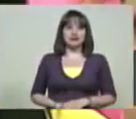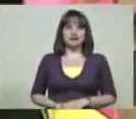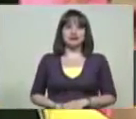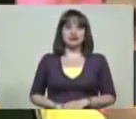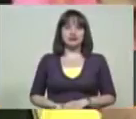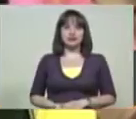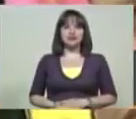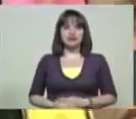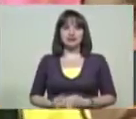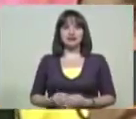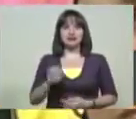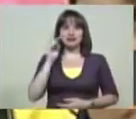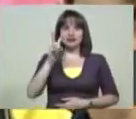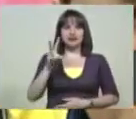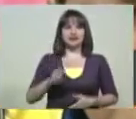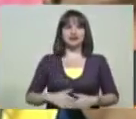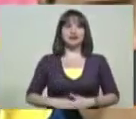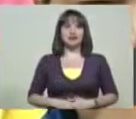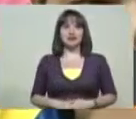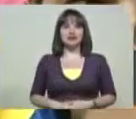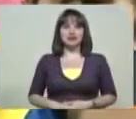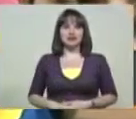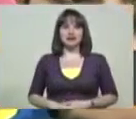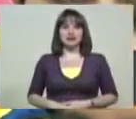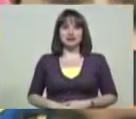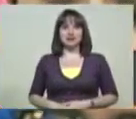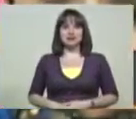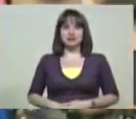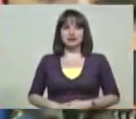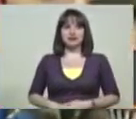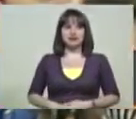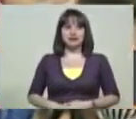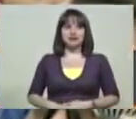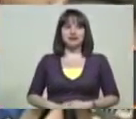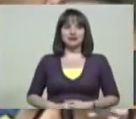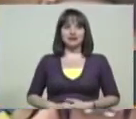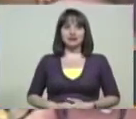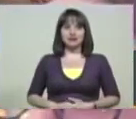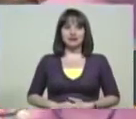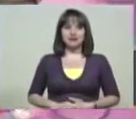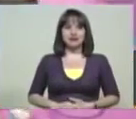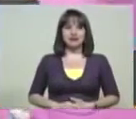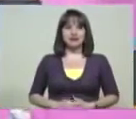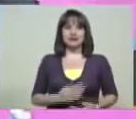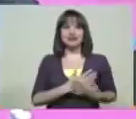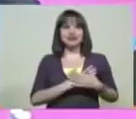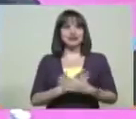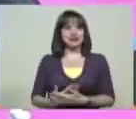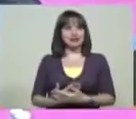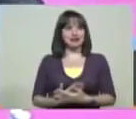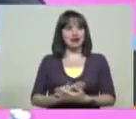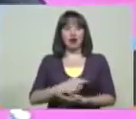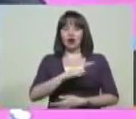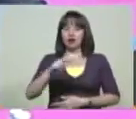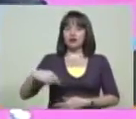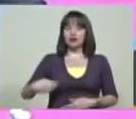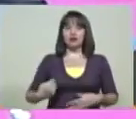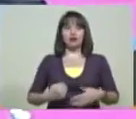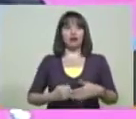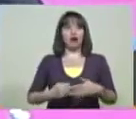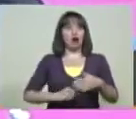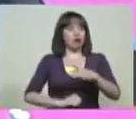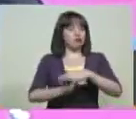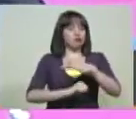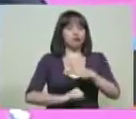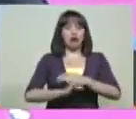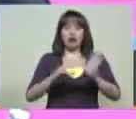intenso apasionado como debe ser nosotros debemos ser células vivas del gran